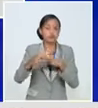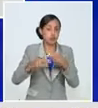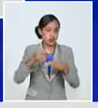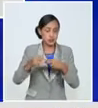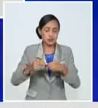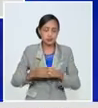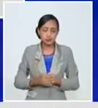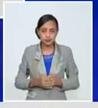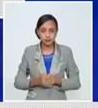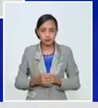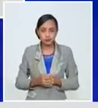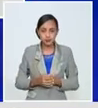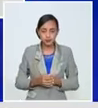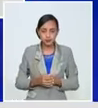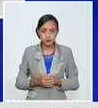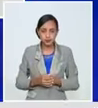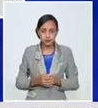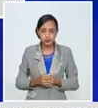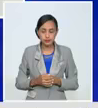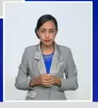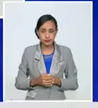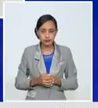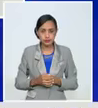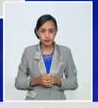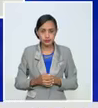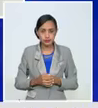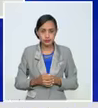va en correspondencia con